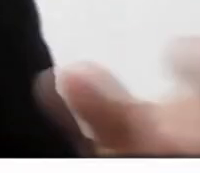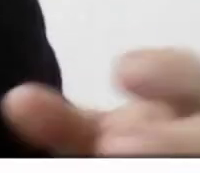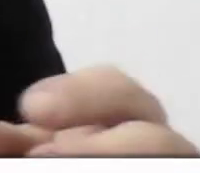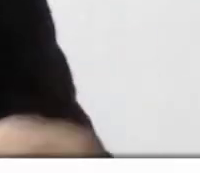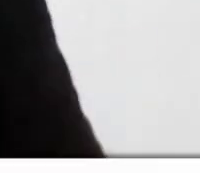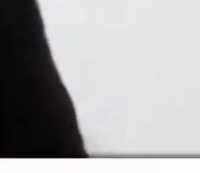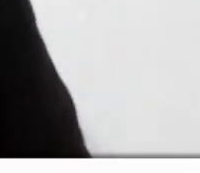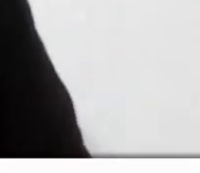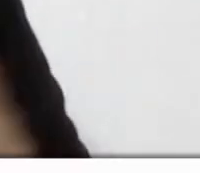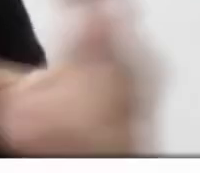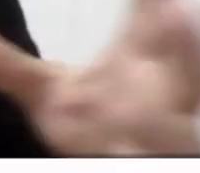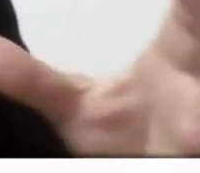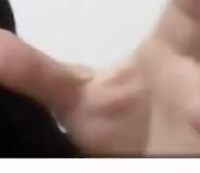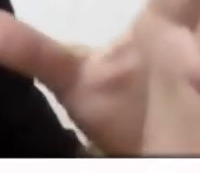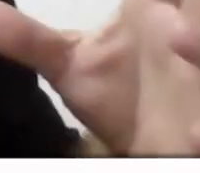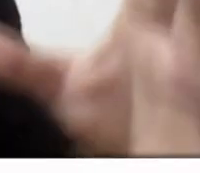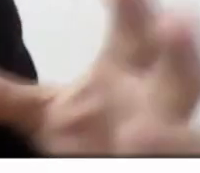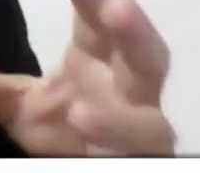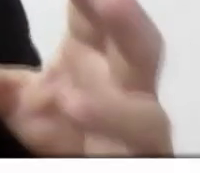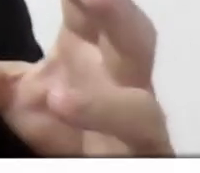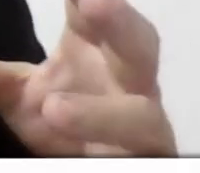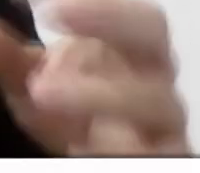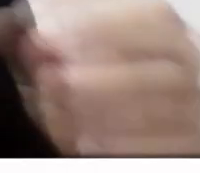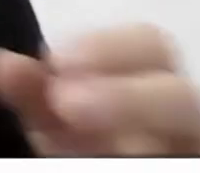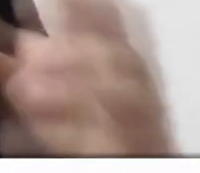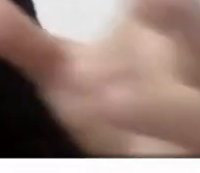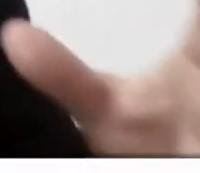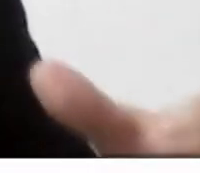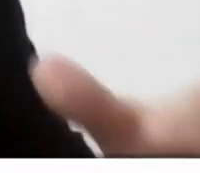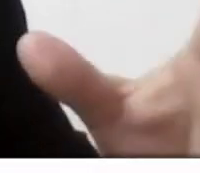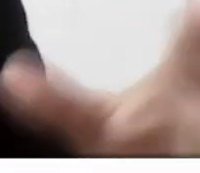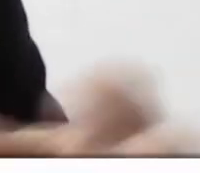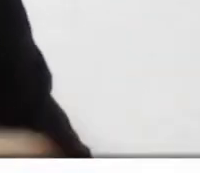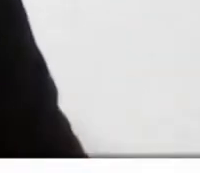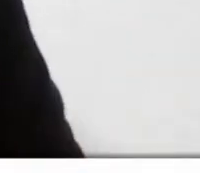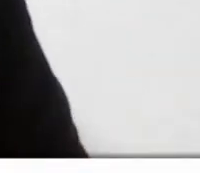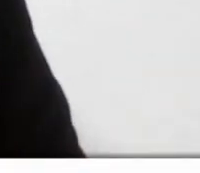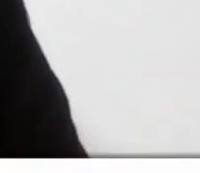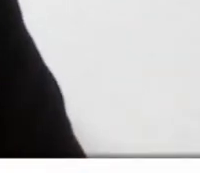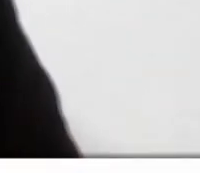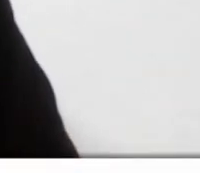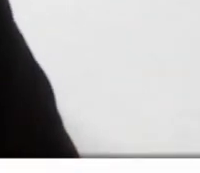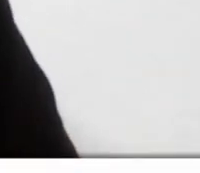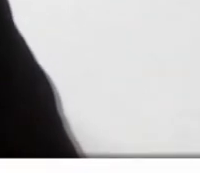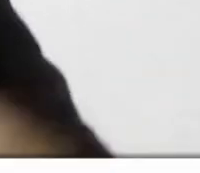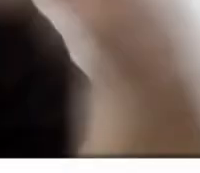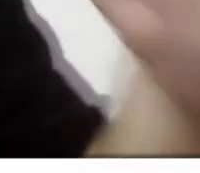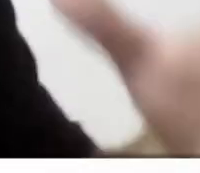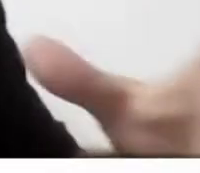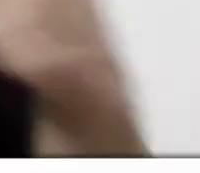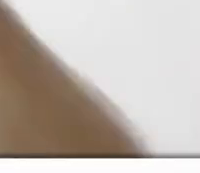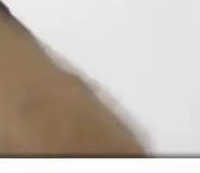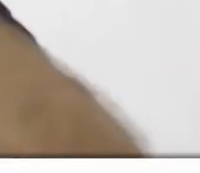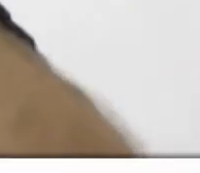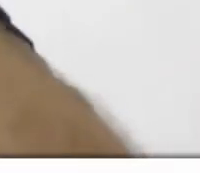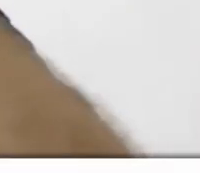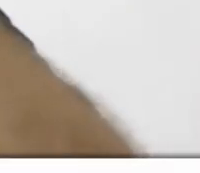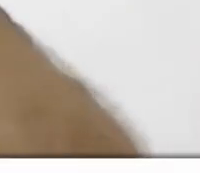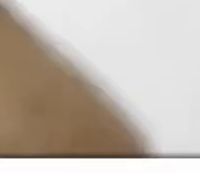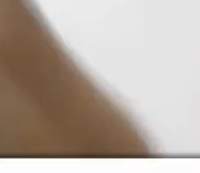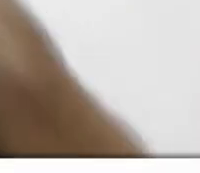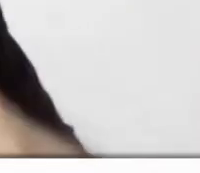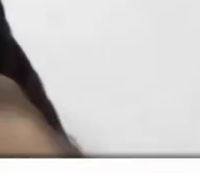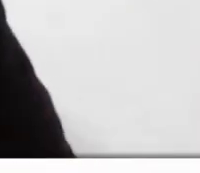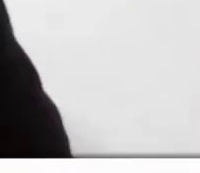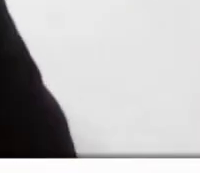realismo. 195 millones de pesos es una gota en el océano tanto para la dimensión del problema como